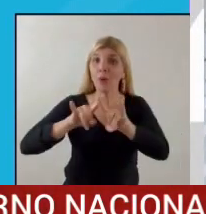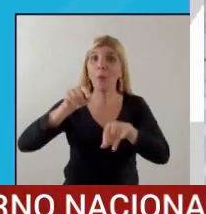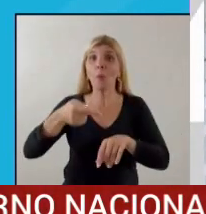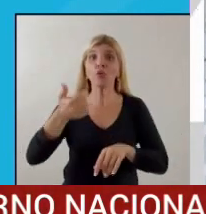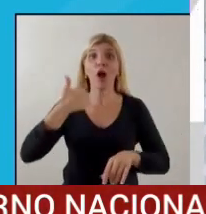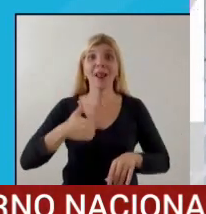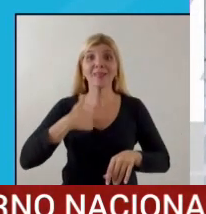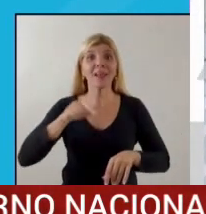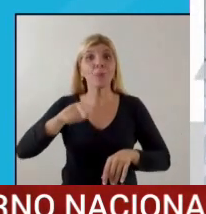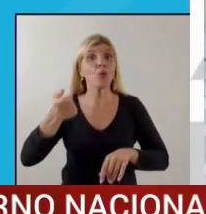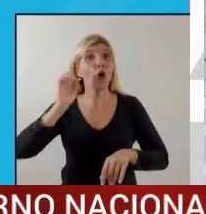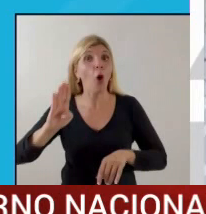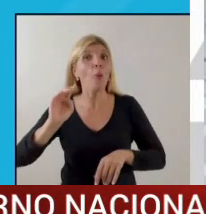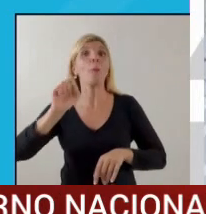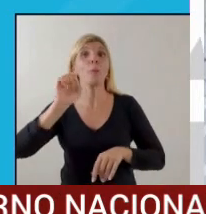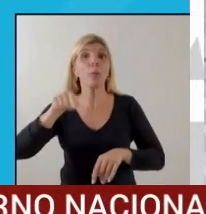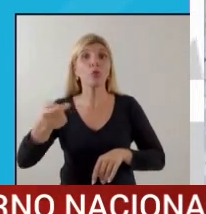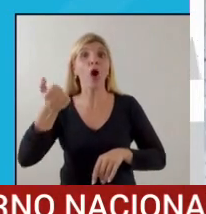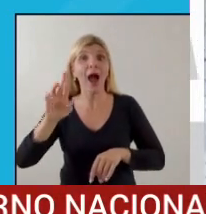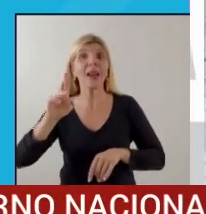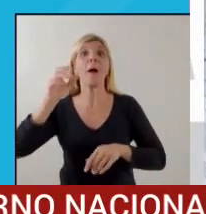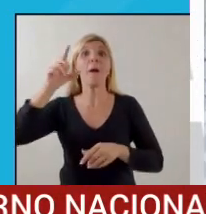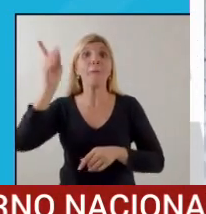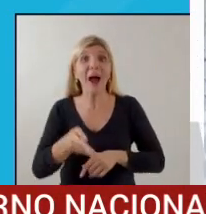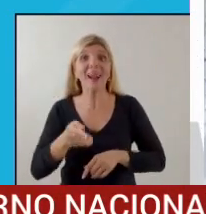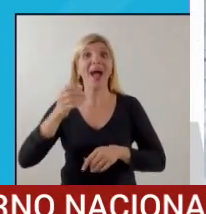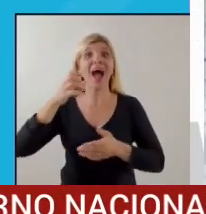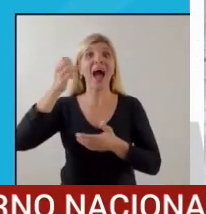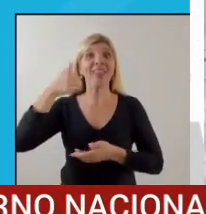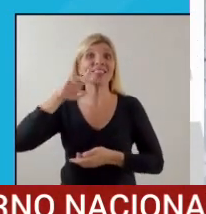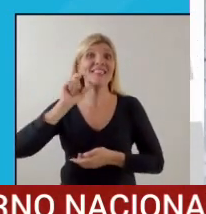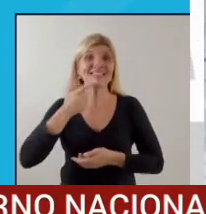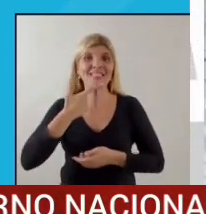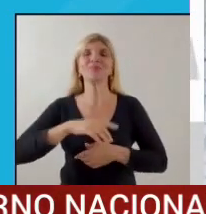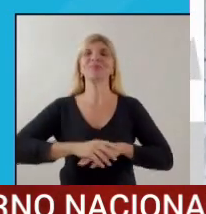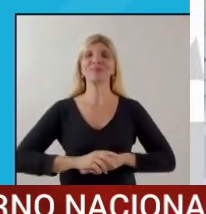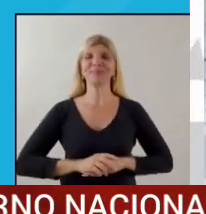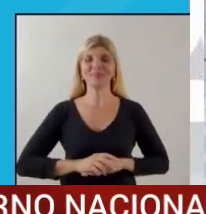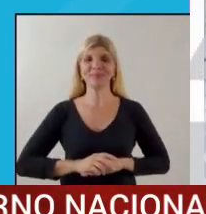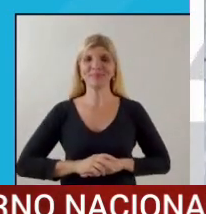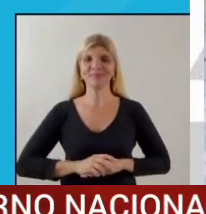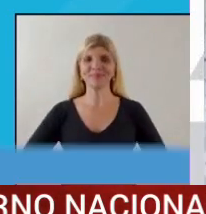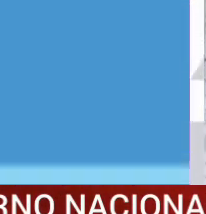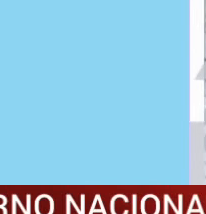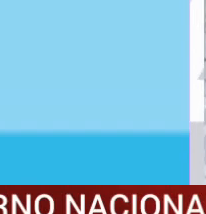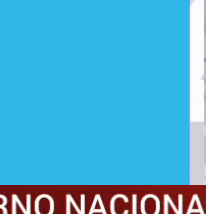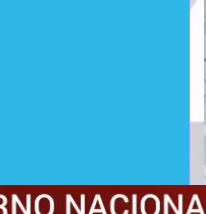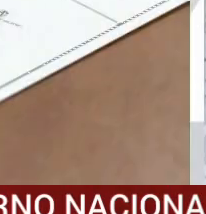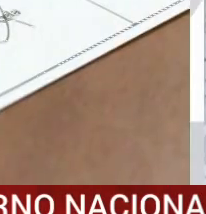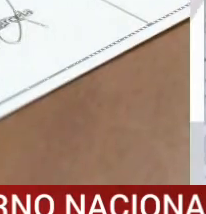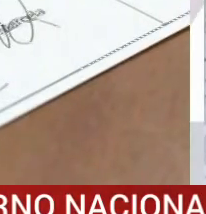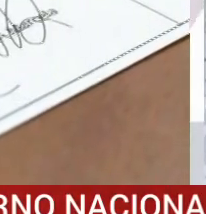algo más dinámico, más multidimensional. Entonces, hay una necesidad de que la